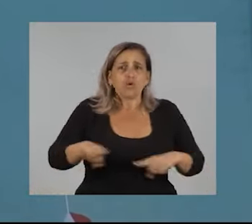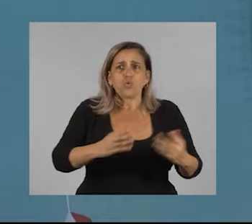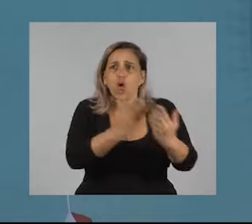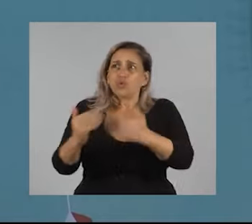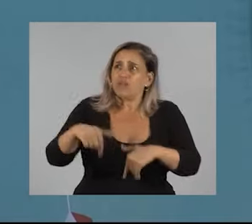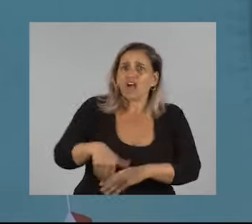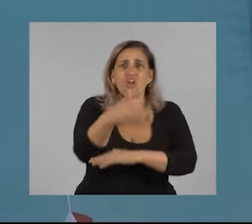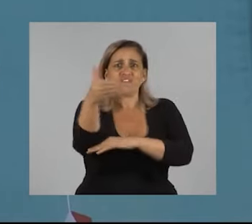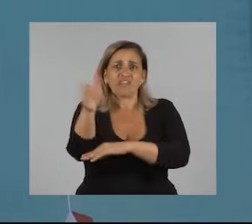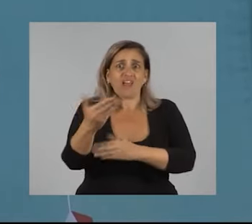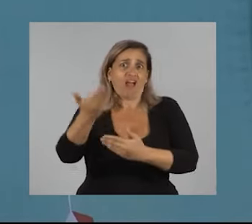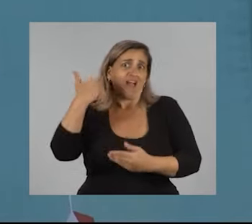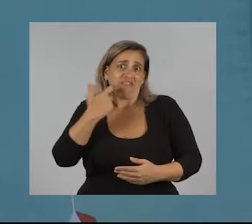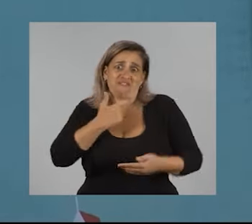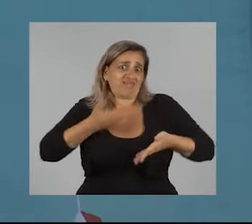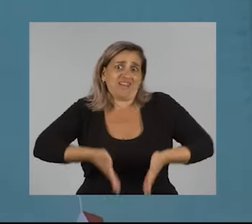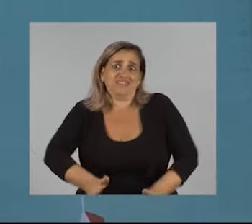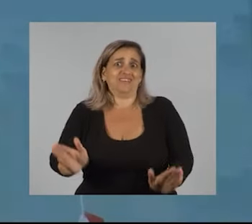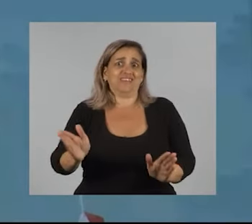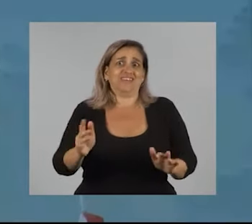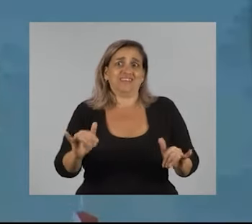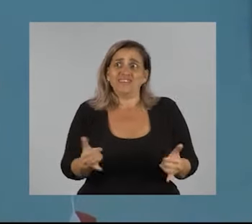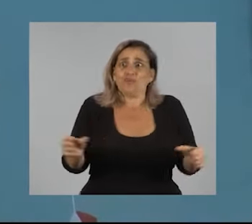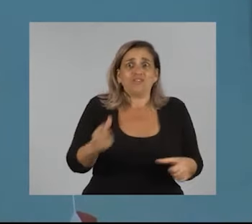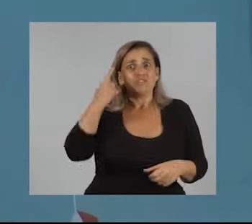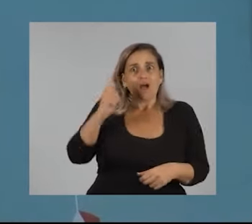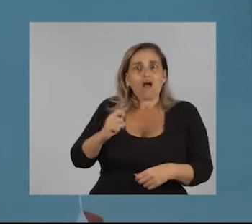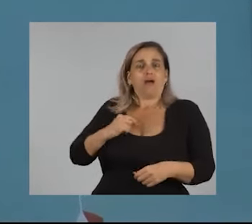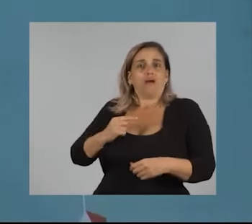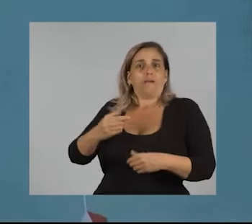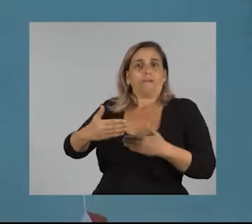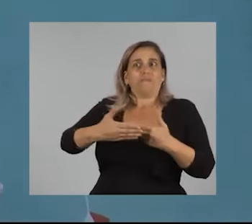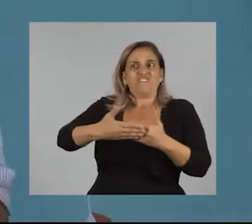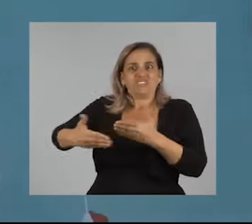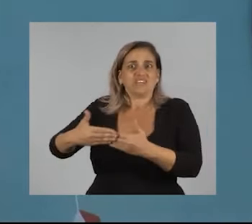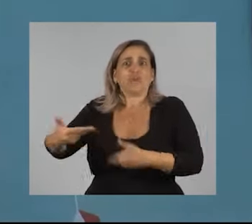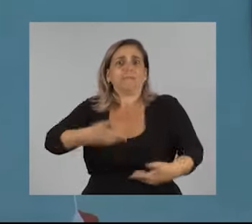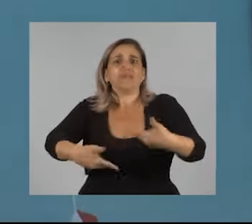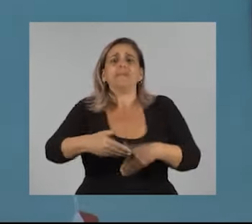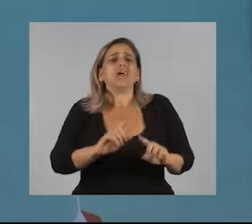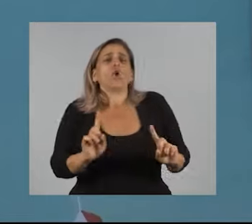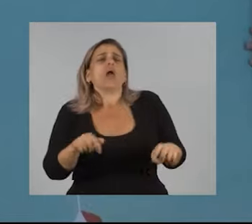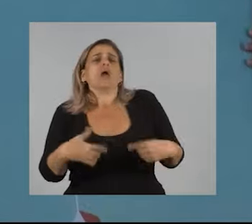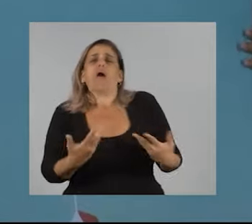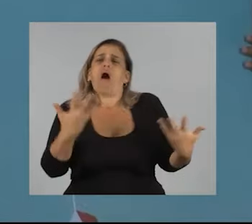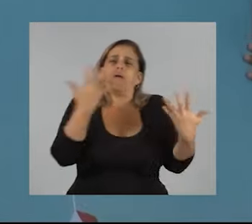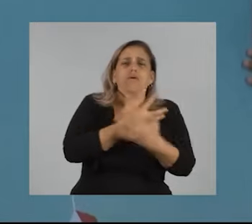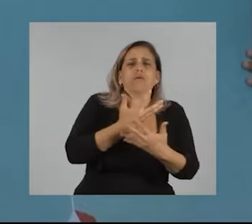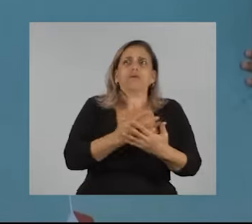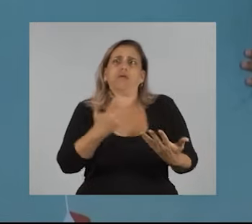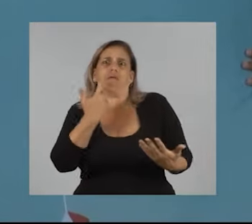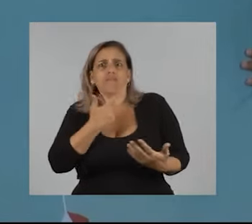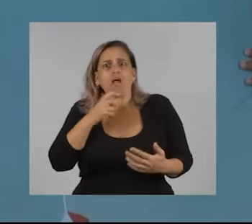Algunos gurises que están hoy abanderados no habían nacido cuando surgió ese reclamo. Y no es que le esté tratando de dar